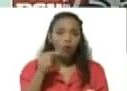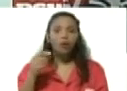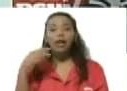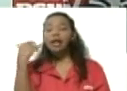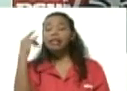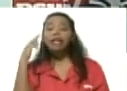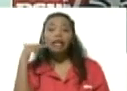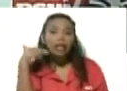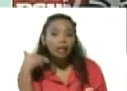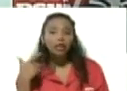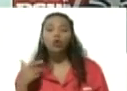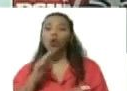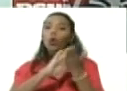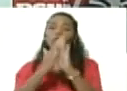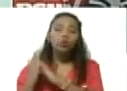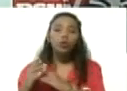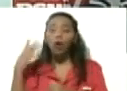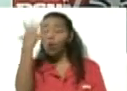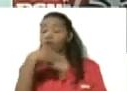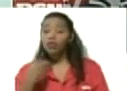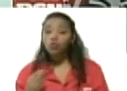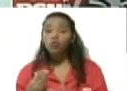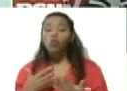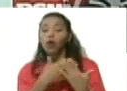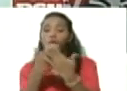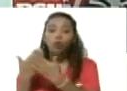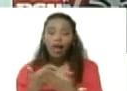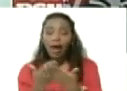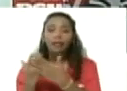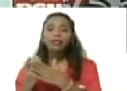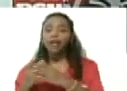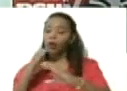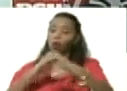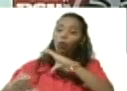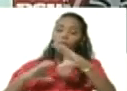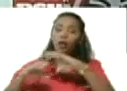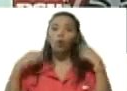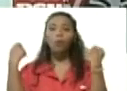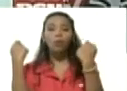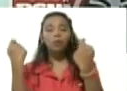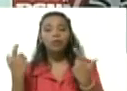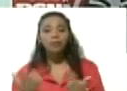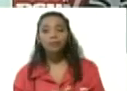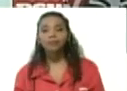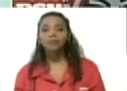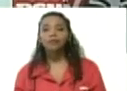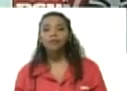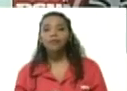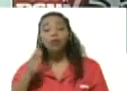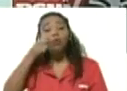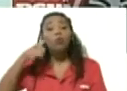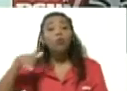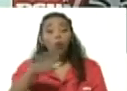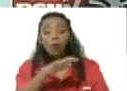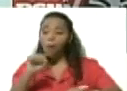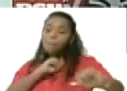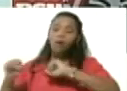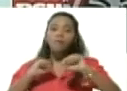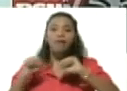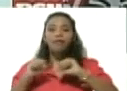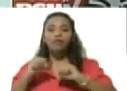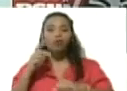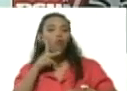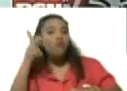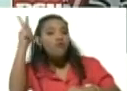comunas, de juventud y estudiantes, de comunicadores populares, de pueblos y movimientos